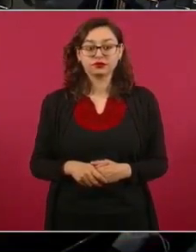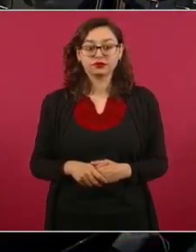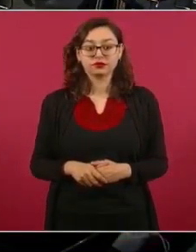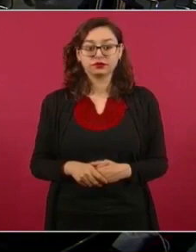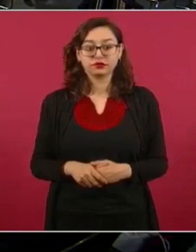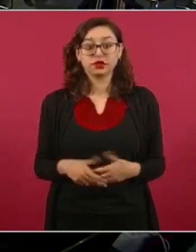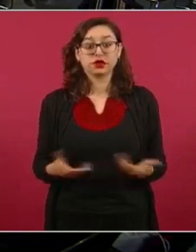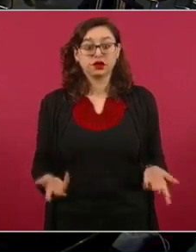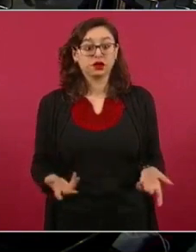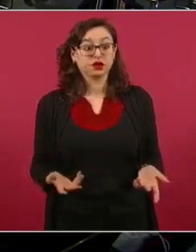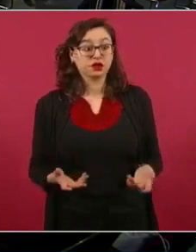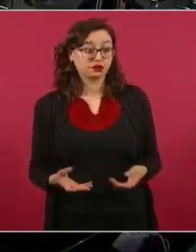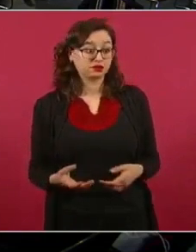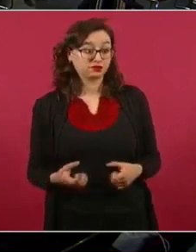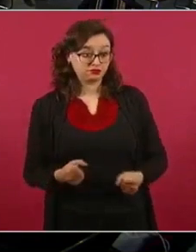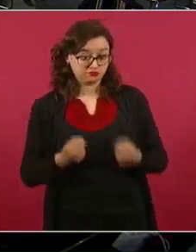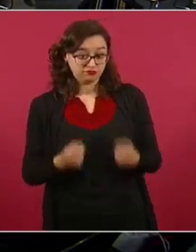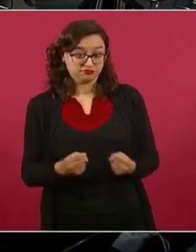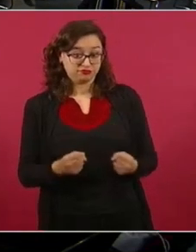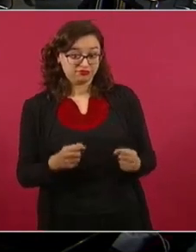¿Que si hay tiro?